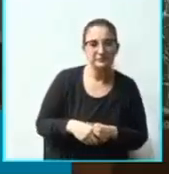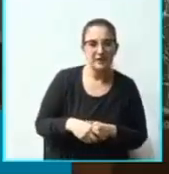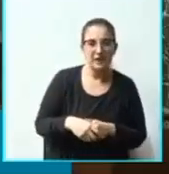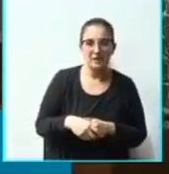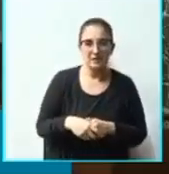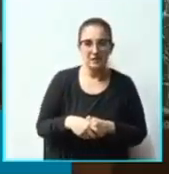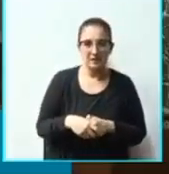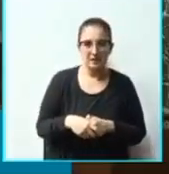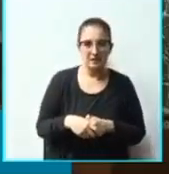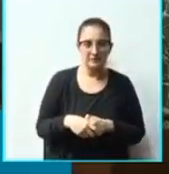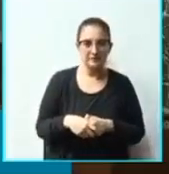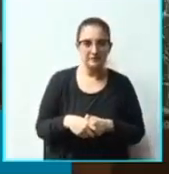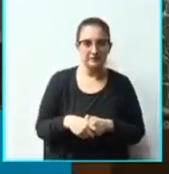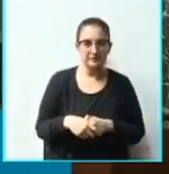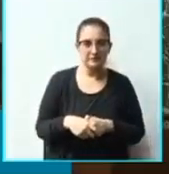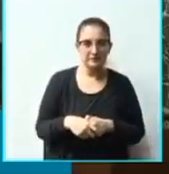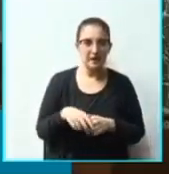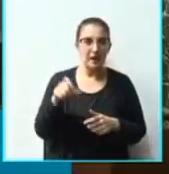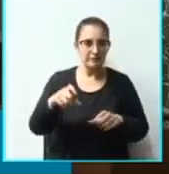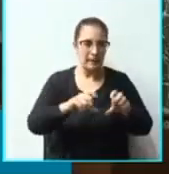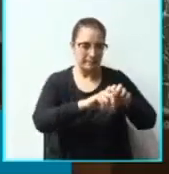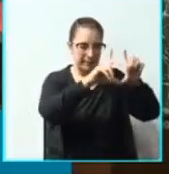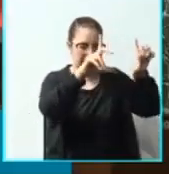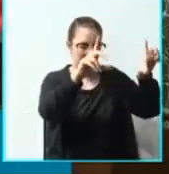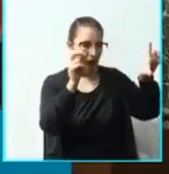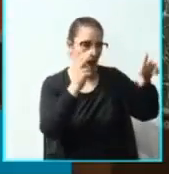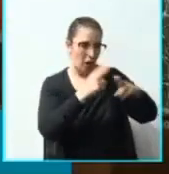en uno de sus pabellones.